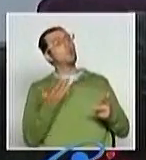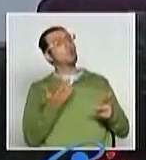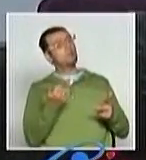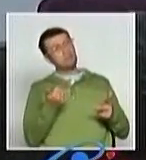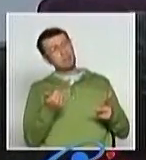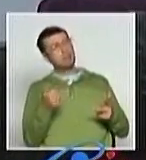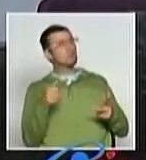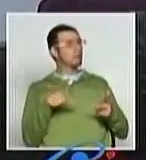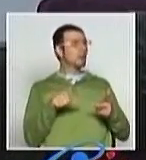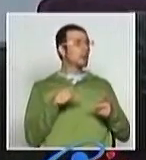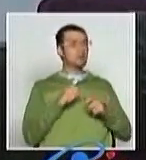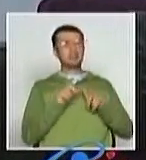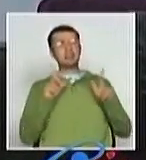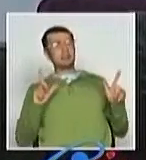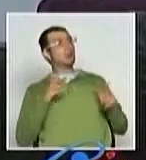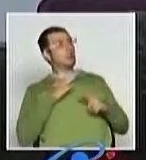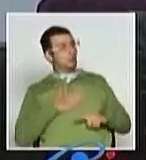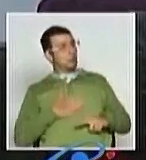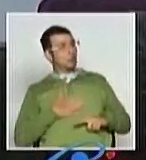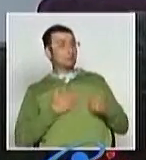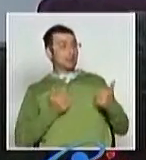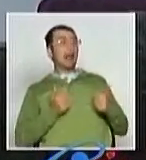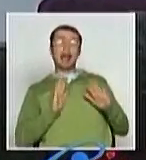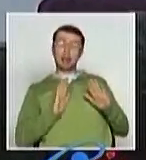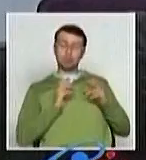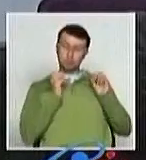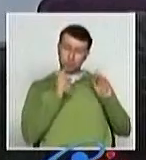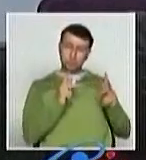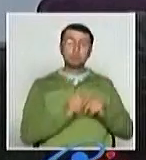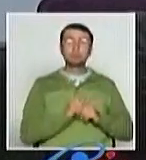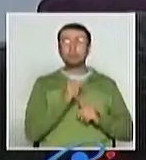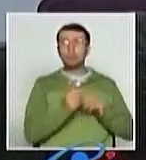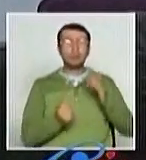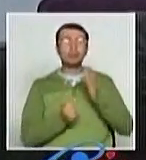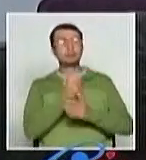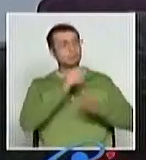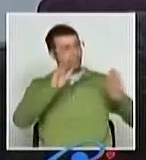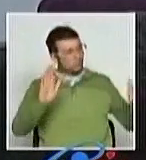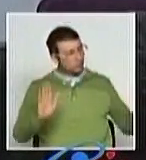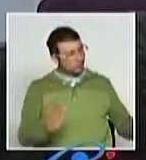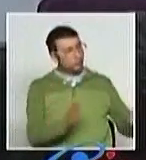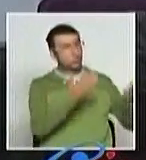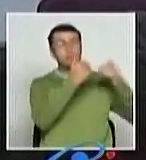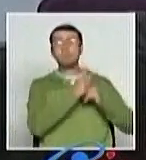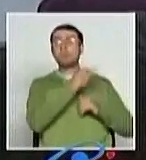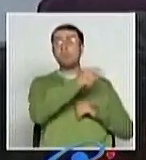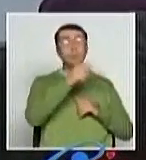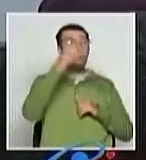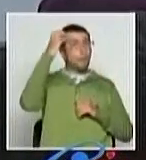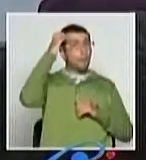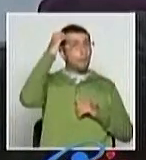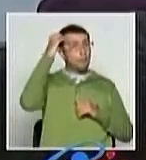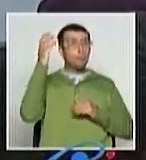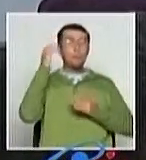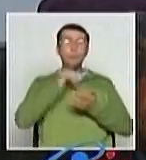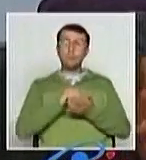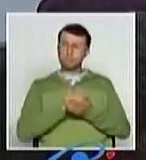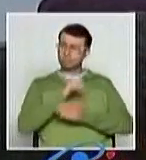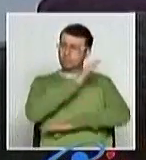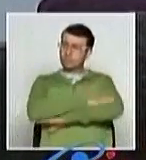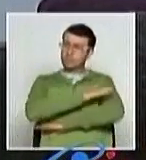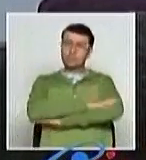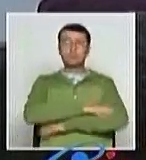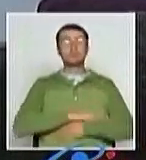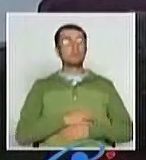siento más libre me siento más cómodo entonces comenzamos a trabajar ya el bienestar para que ese cerebro comience a reeducar comenzamos una